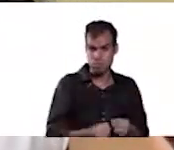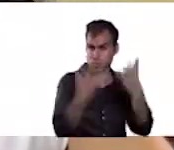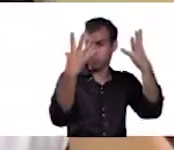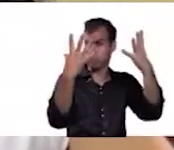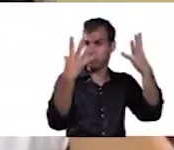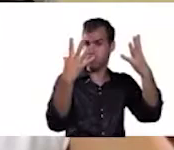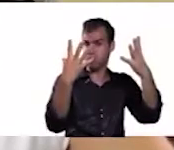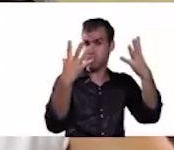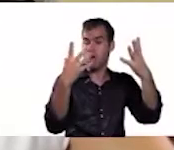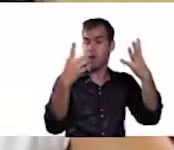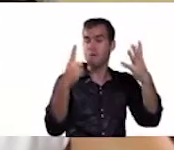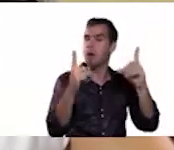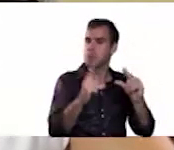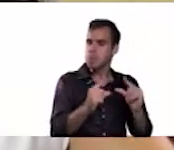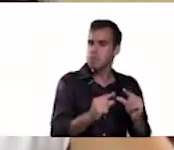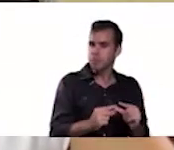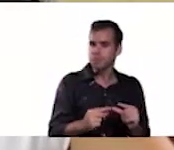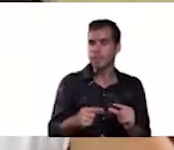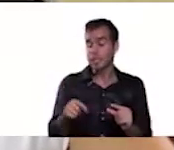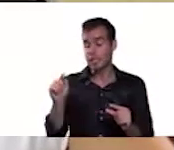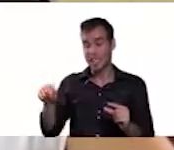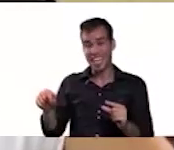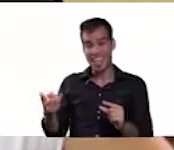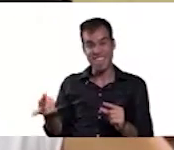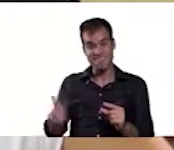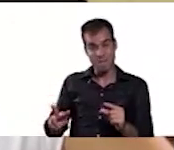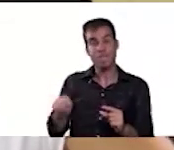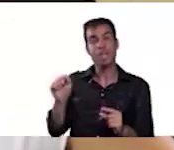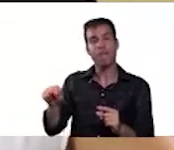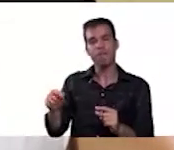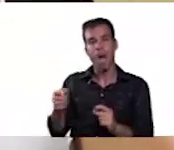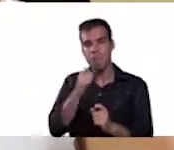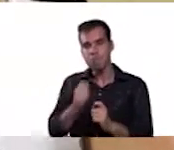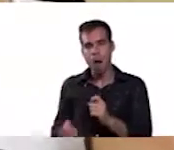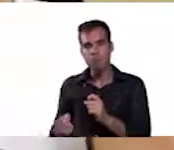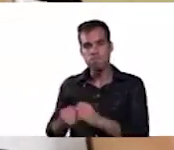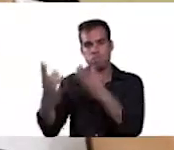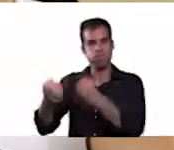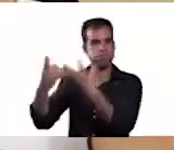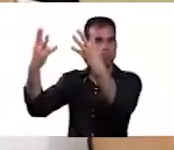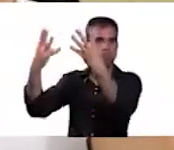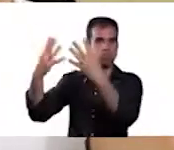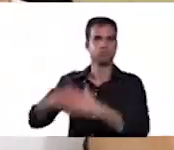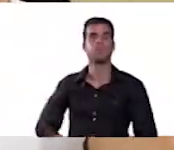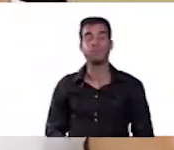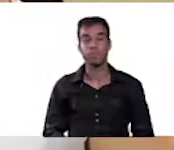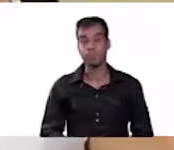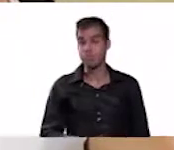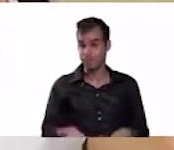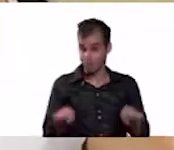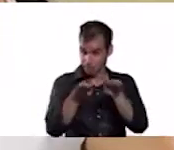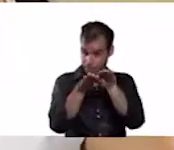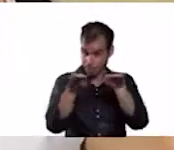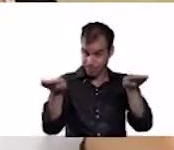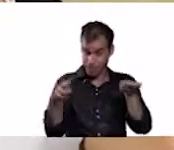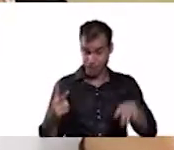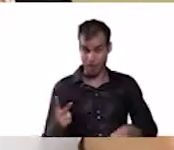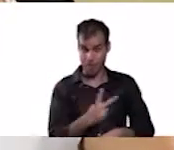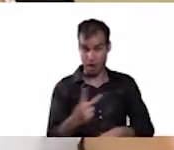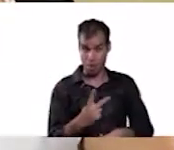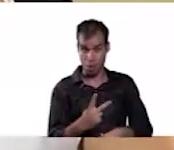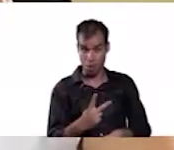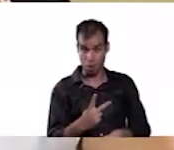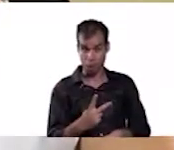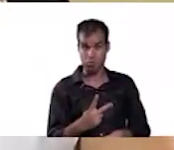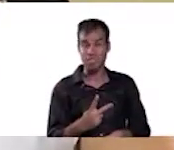la velocidad de la reacción inversa va a ir aumentando. Cuando se alcanza el estado de equilibrio, estas dos